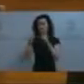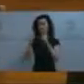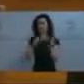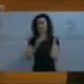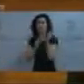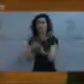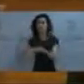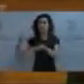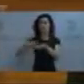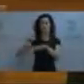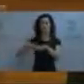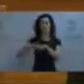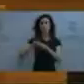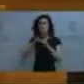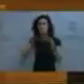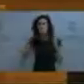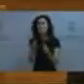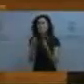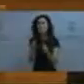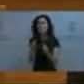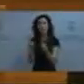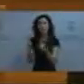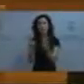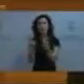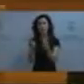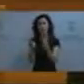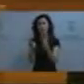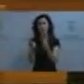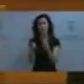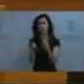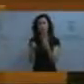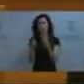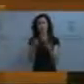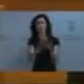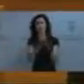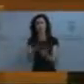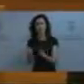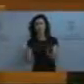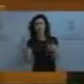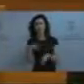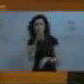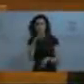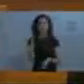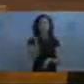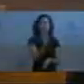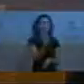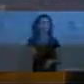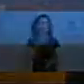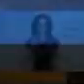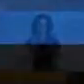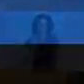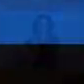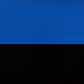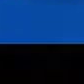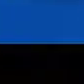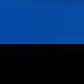por lo menos, esa mejora, a falta de que usted les responda con otra cosa mejor. Gracias.